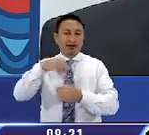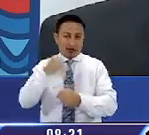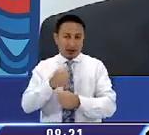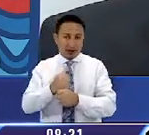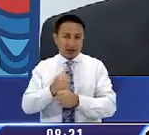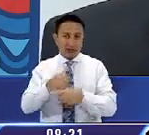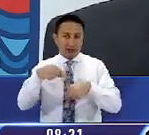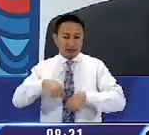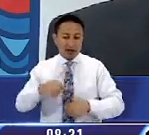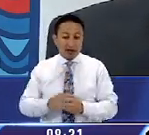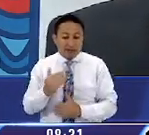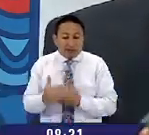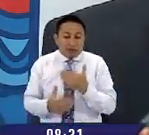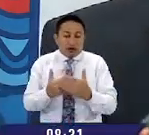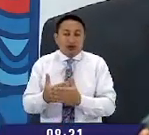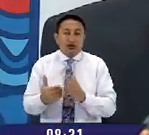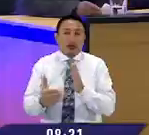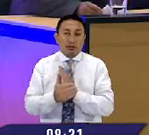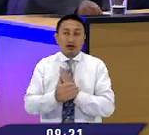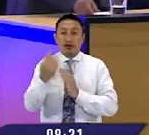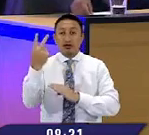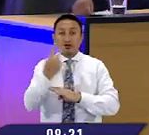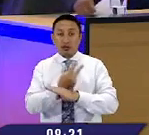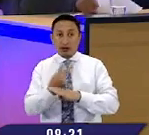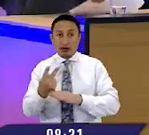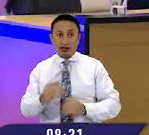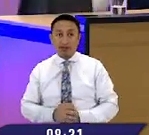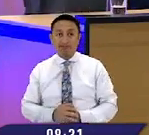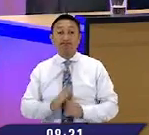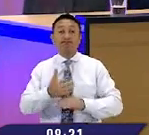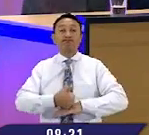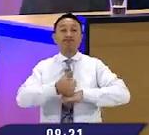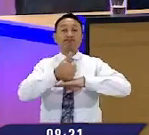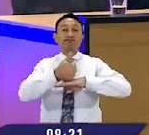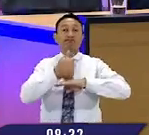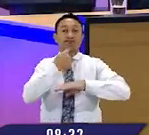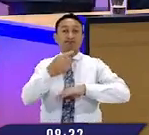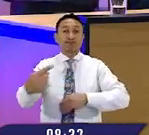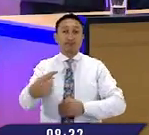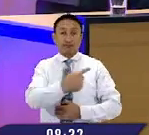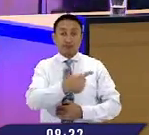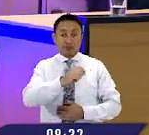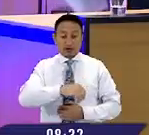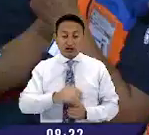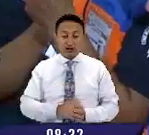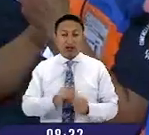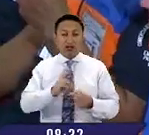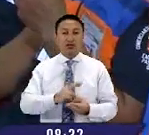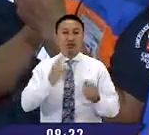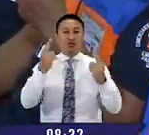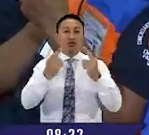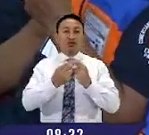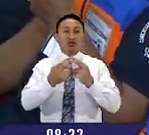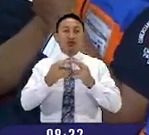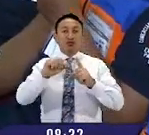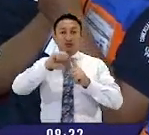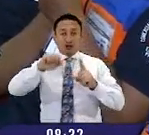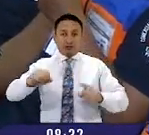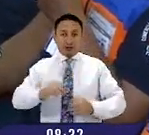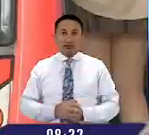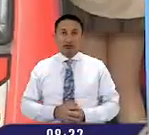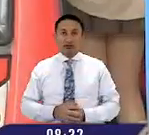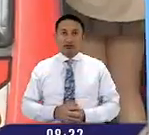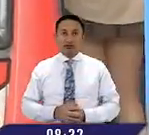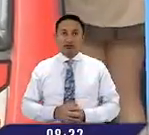generamos normalmente un proceso de capacitación de 2 semanas. Finalmente, las autoridades resaltaron que esto es parte de la renovación integral del sistema, que